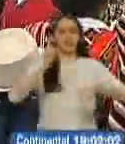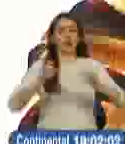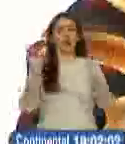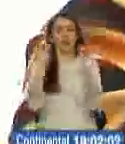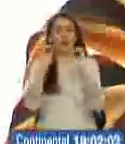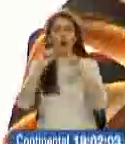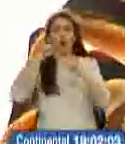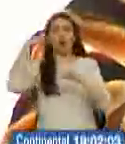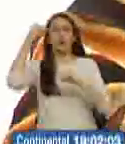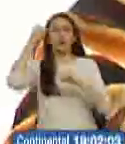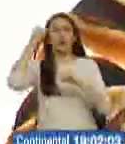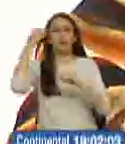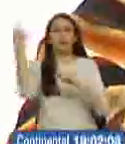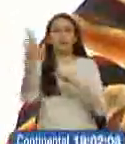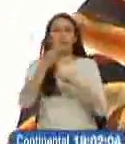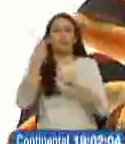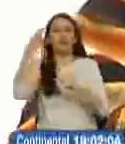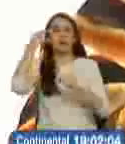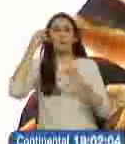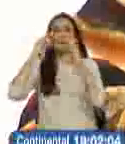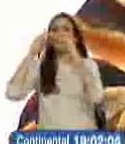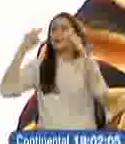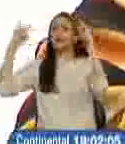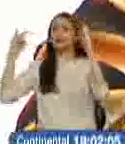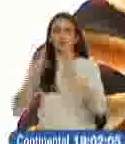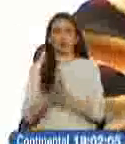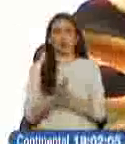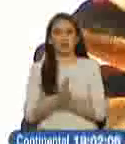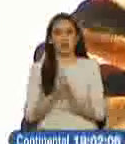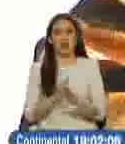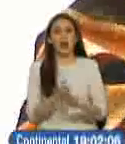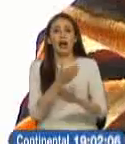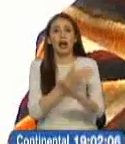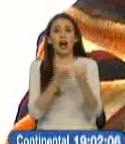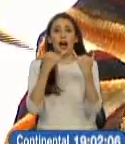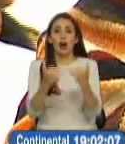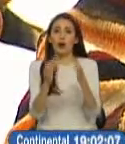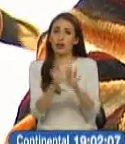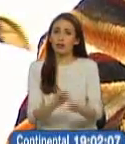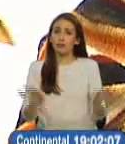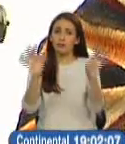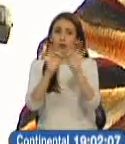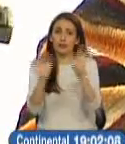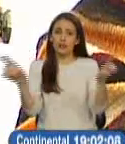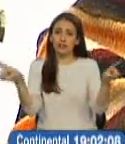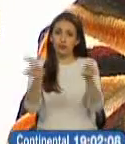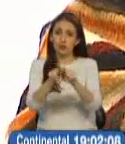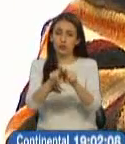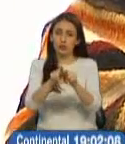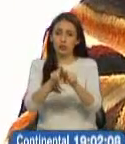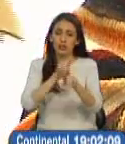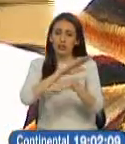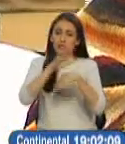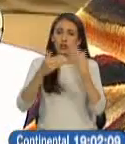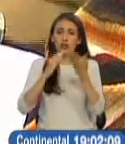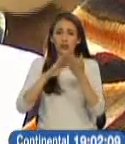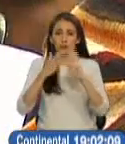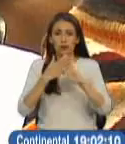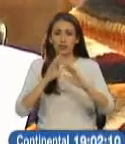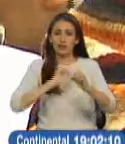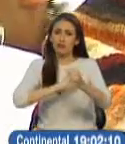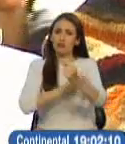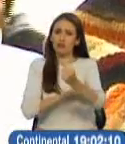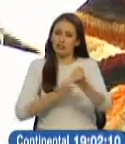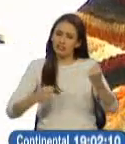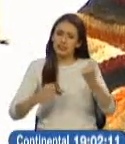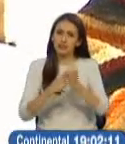neoliberales. La unidad había sido tan importante. Con la unidad del pueblo podemos conseguir y